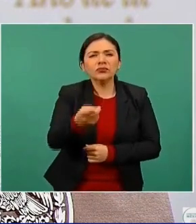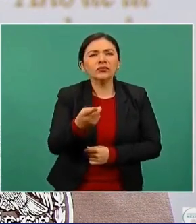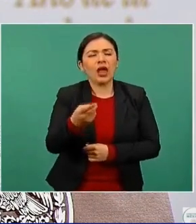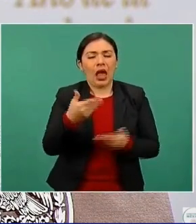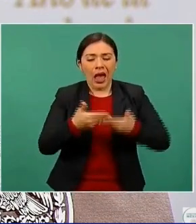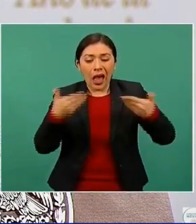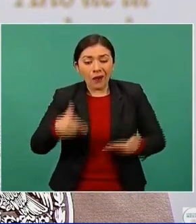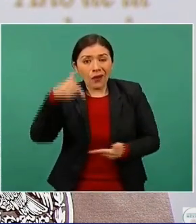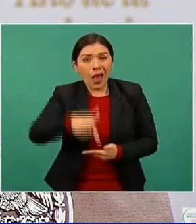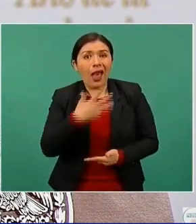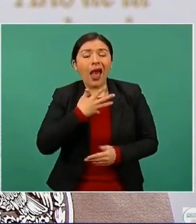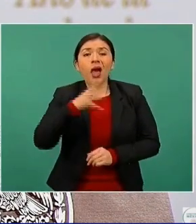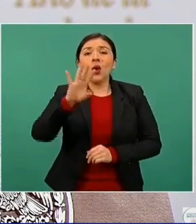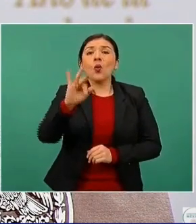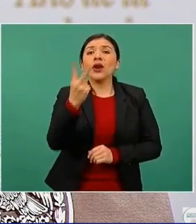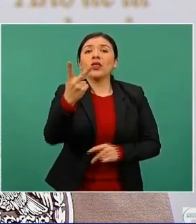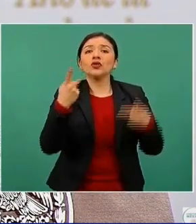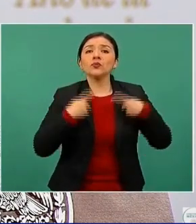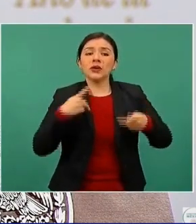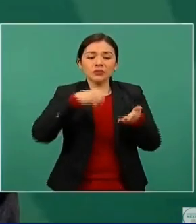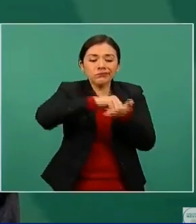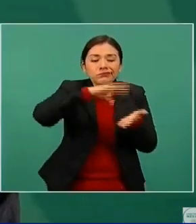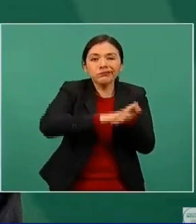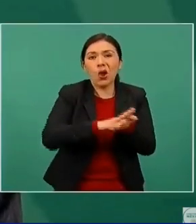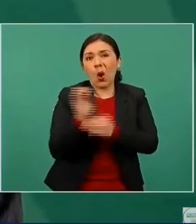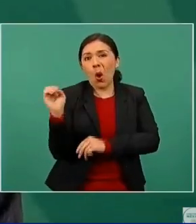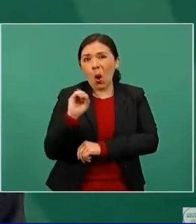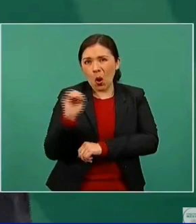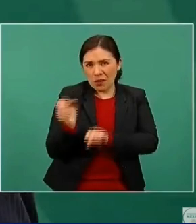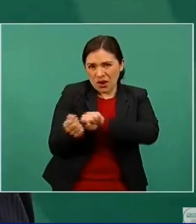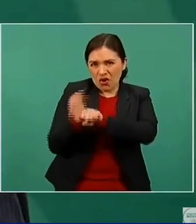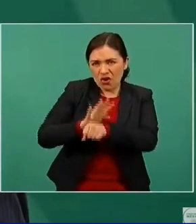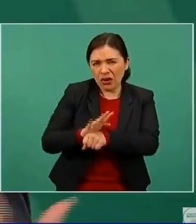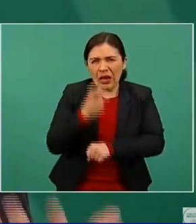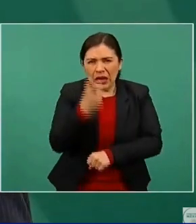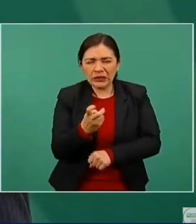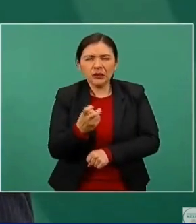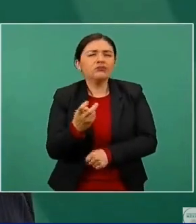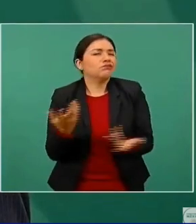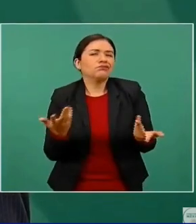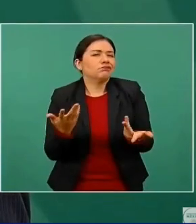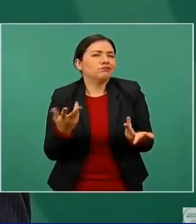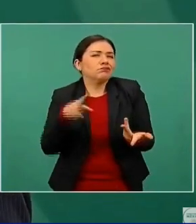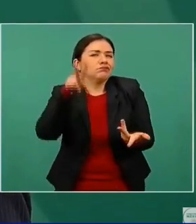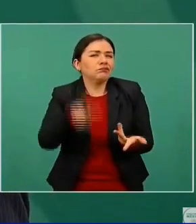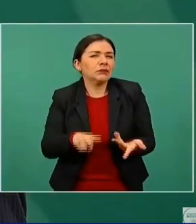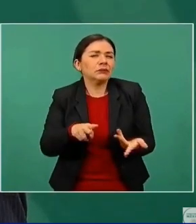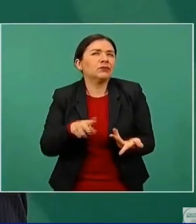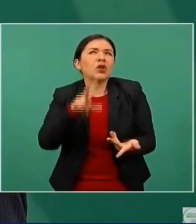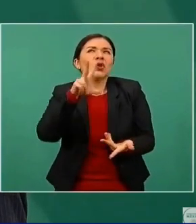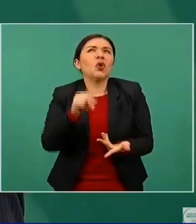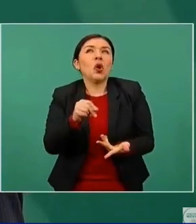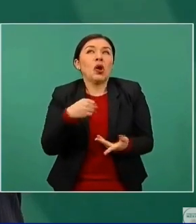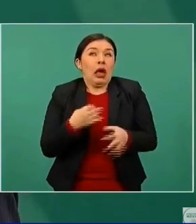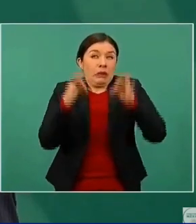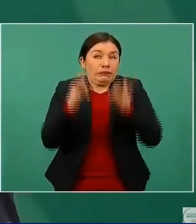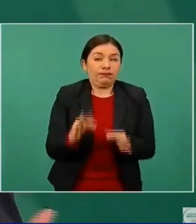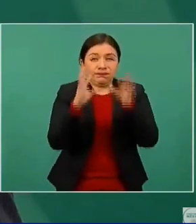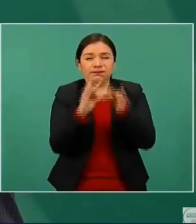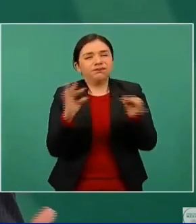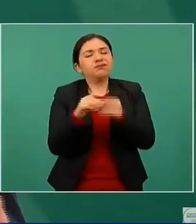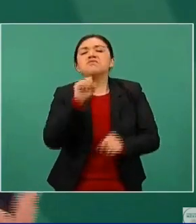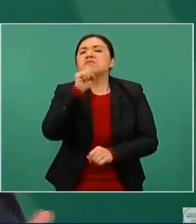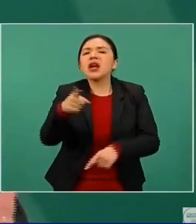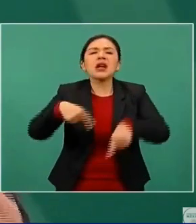que tenemos hasta ahorita registrados, tiene poco sentido porque la epidemia sigue siendo la misma. Prestar